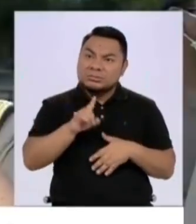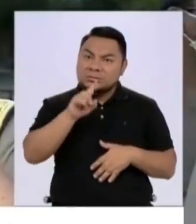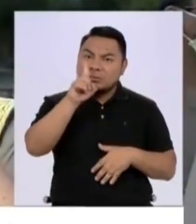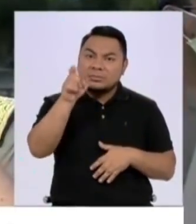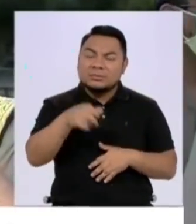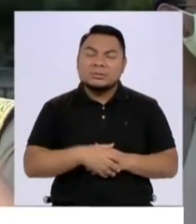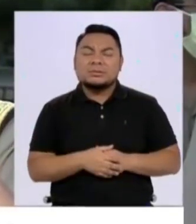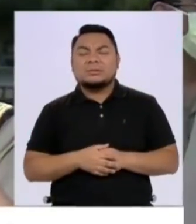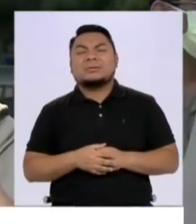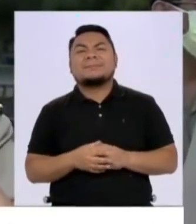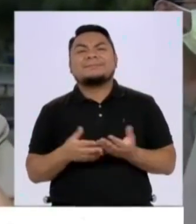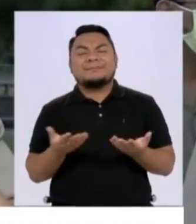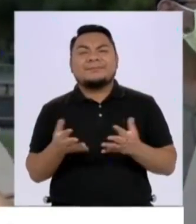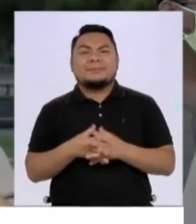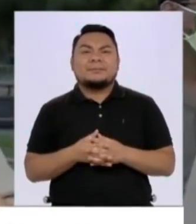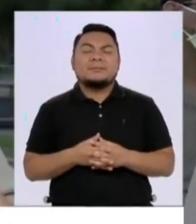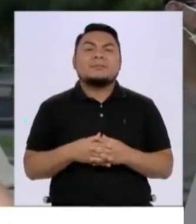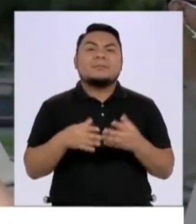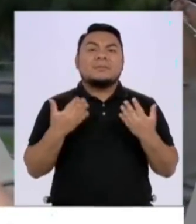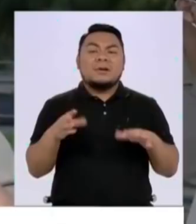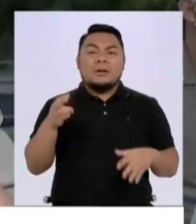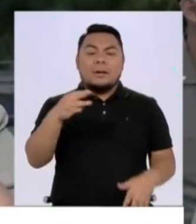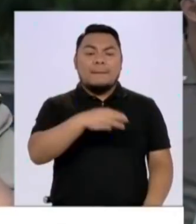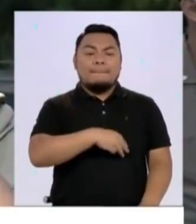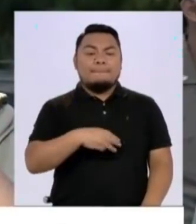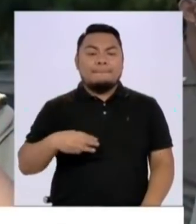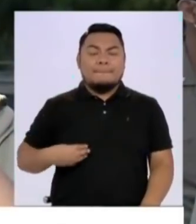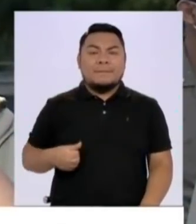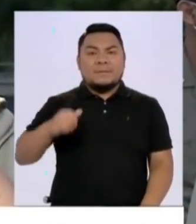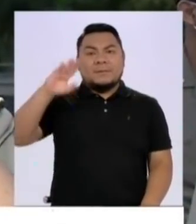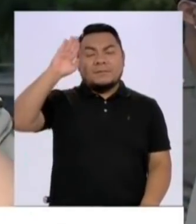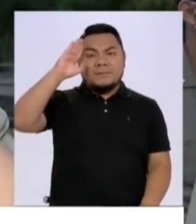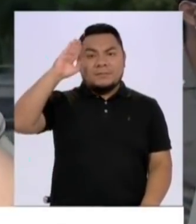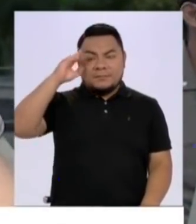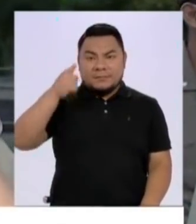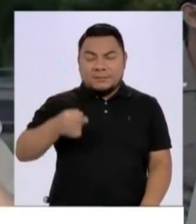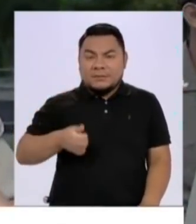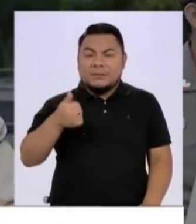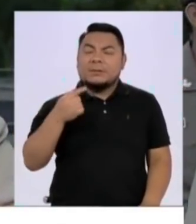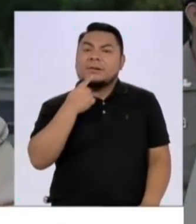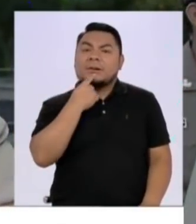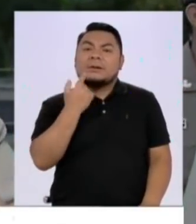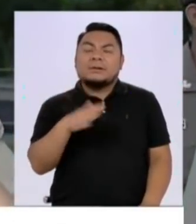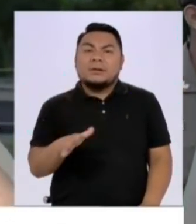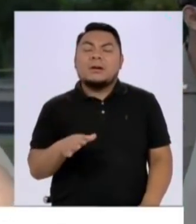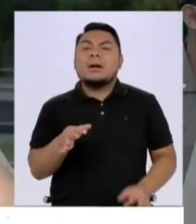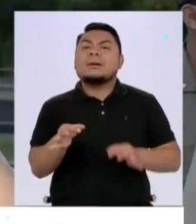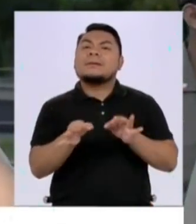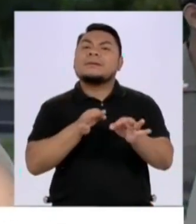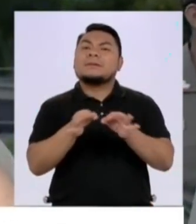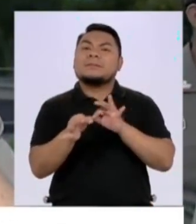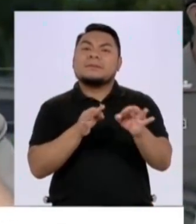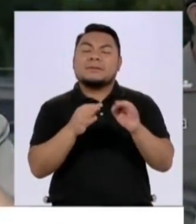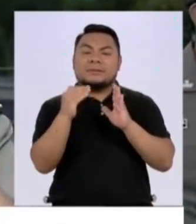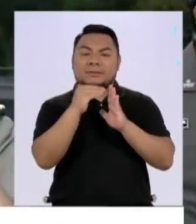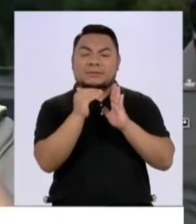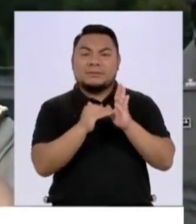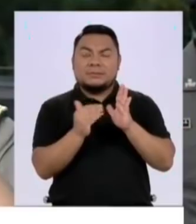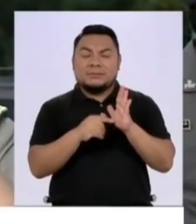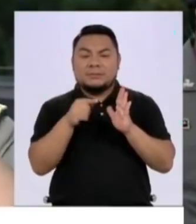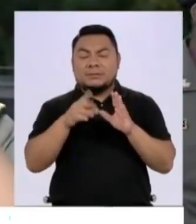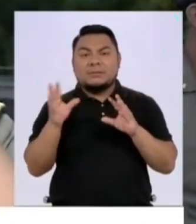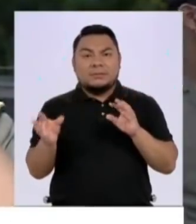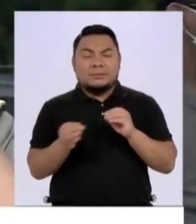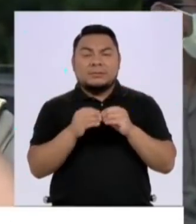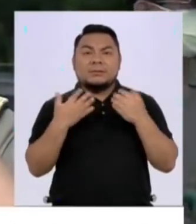Sí, mire, ya los ministros de Defensa y el ministro del Interior han dado ya detalles, y sumado a ello